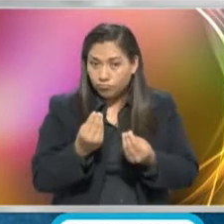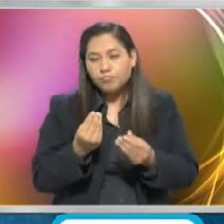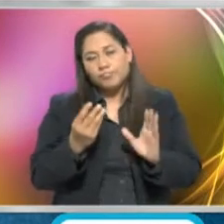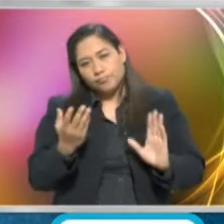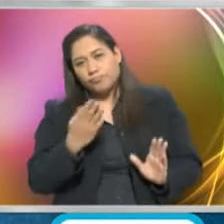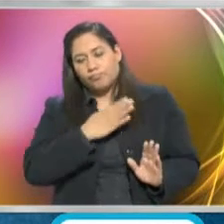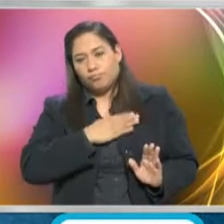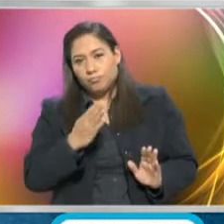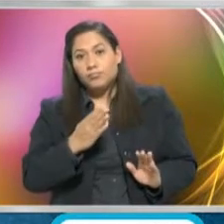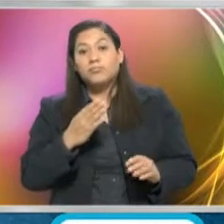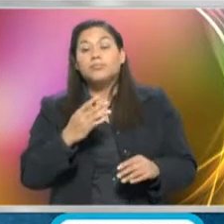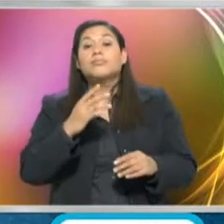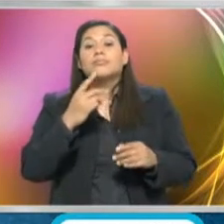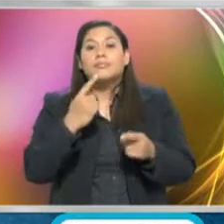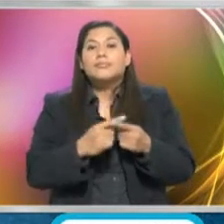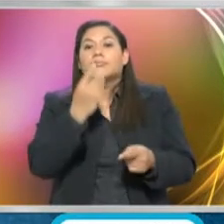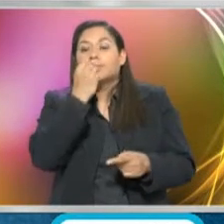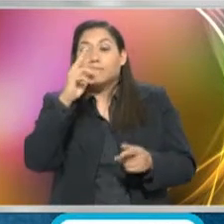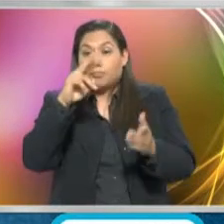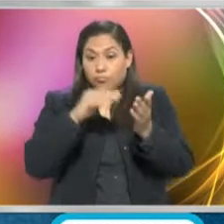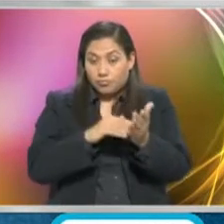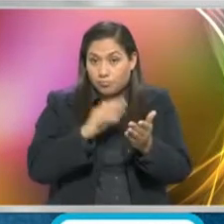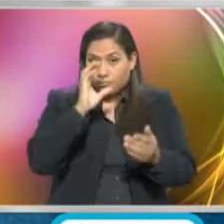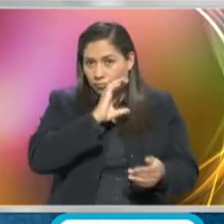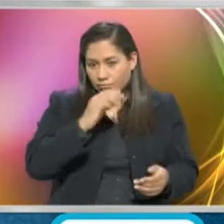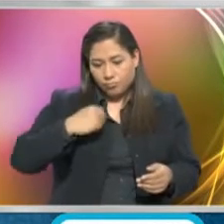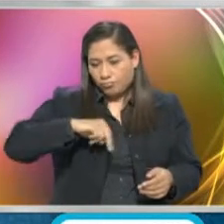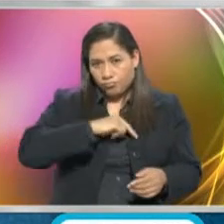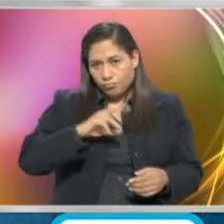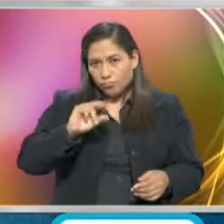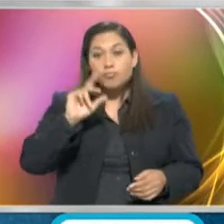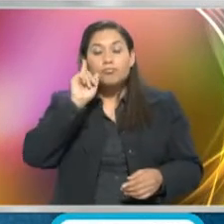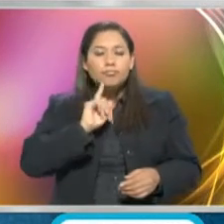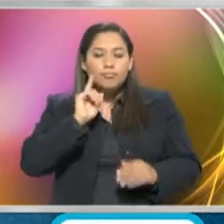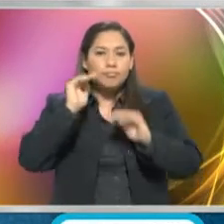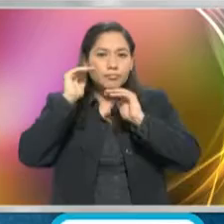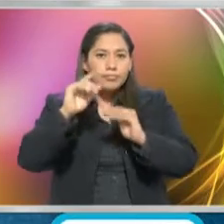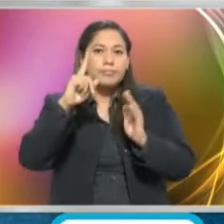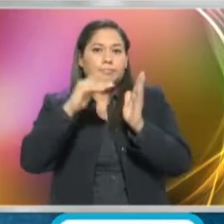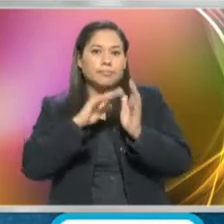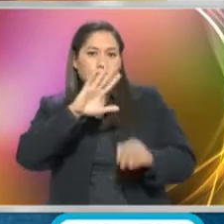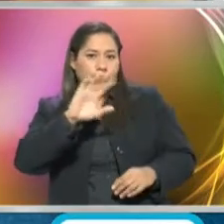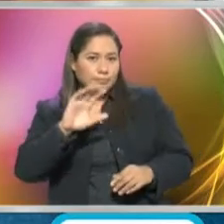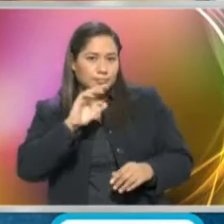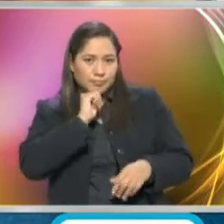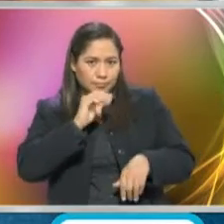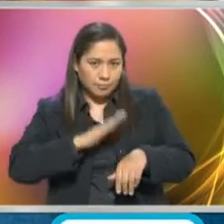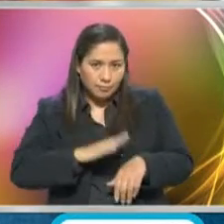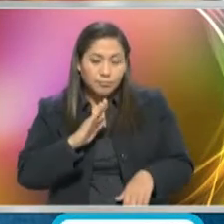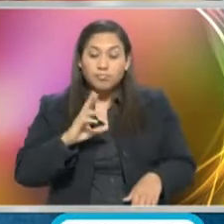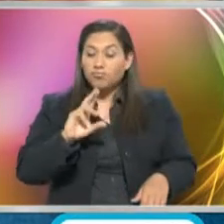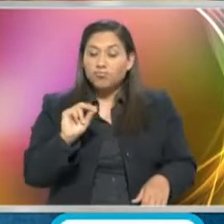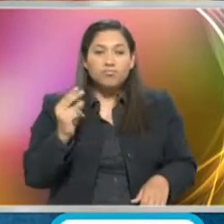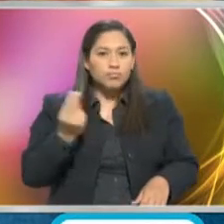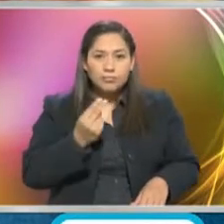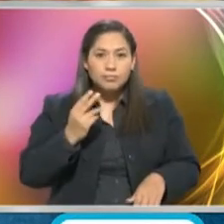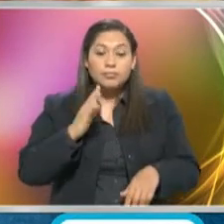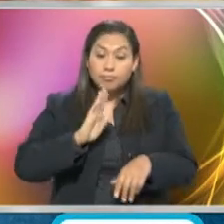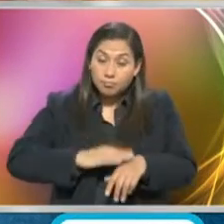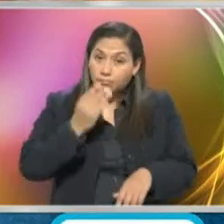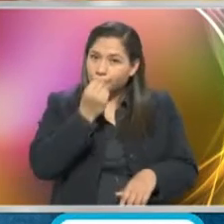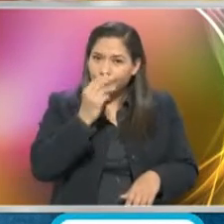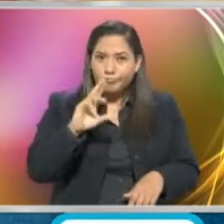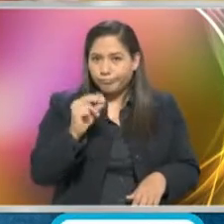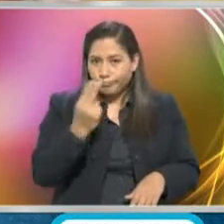bueno, ¿quién come 2,000 calorías? Nosotras Claro. no, por Sí, por no, ser para mujeres nada. necesitamos no más de 1,500. Entonces, no necesitamos mucha comida.